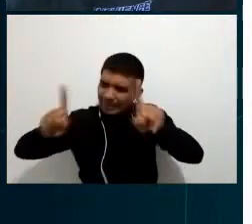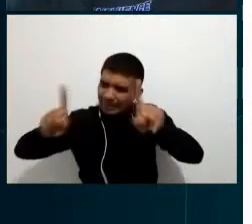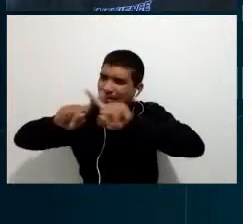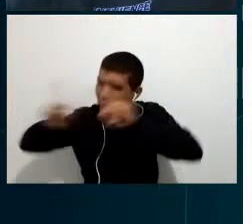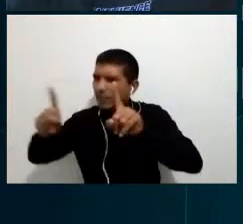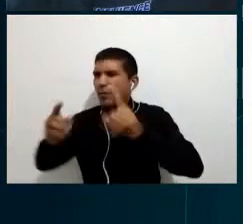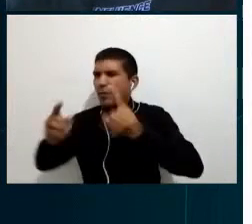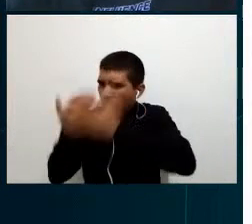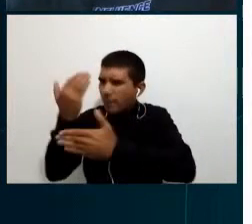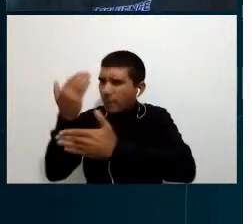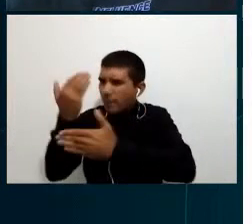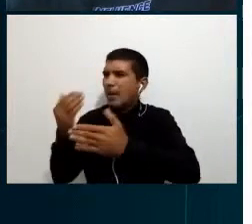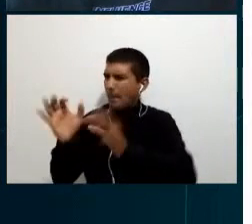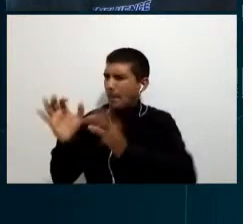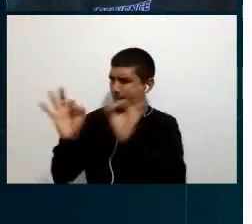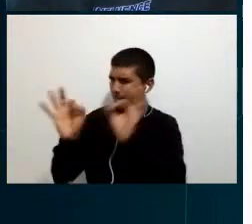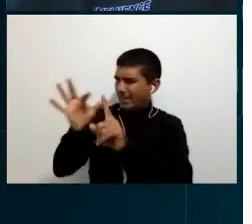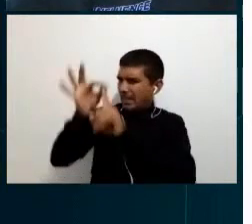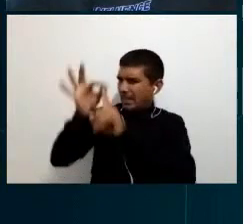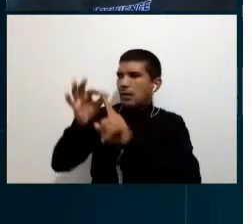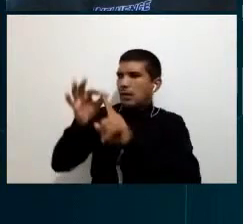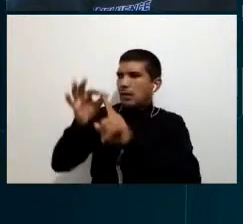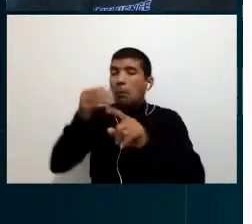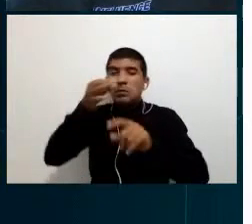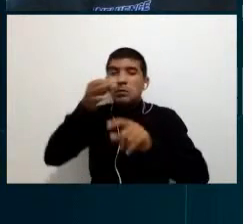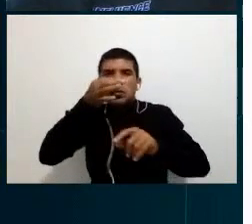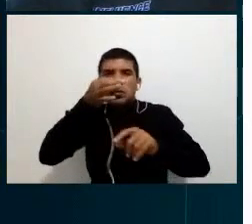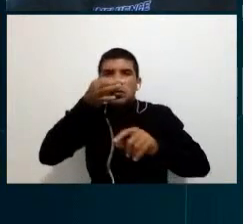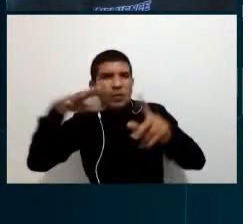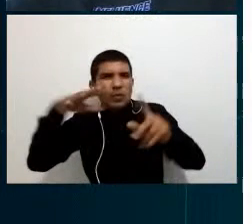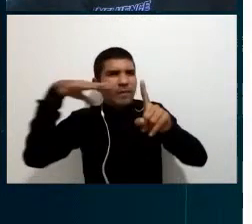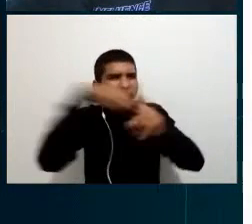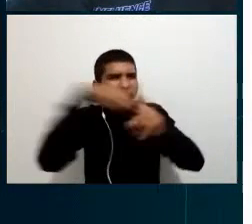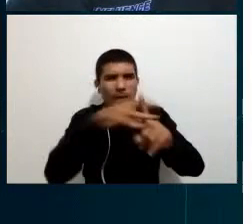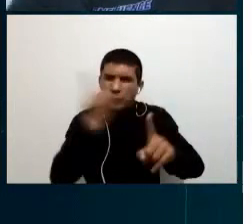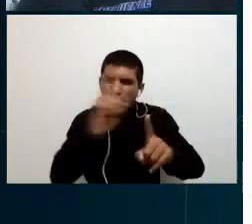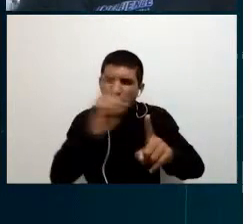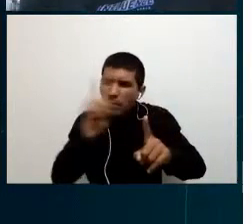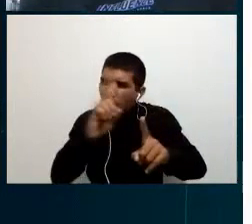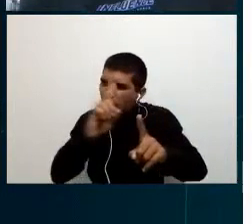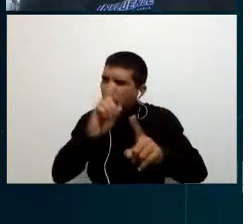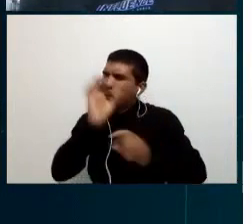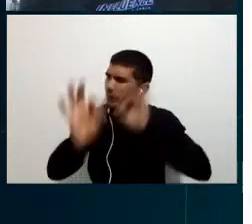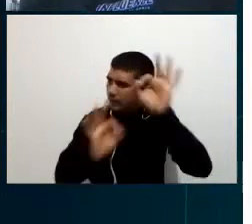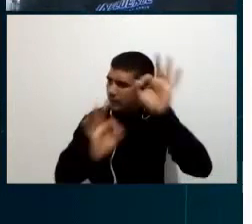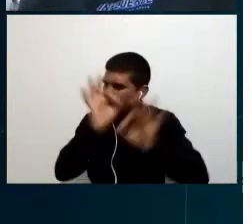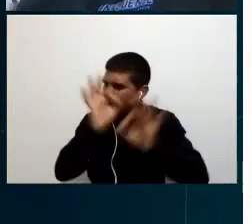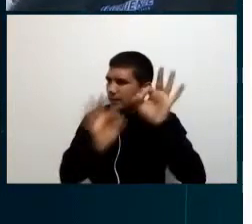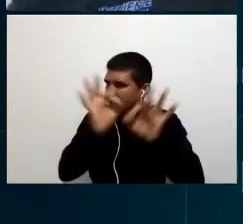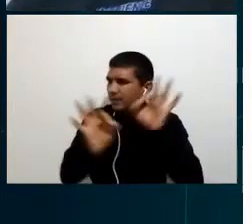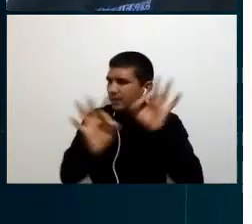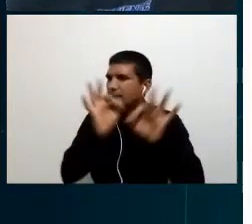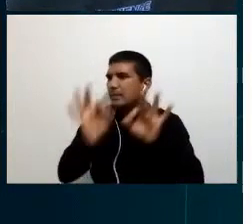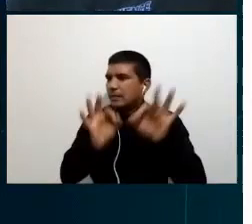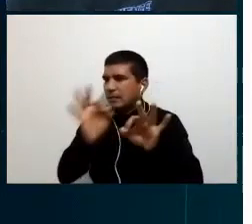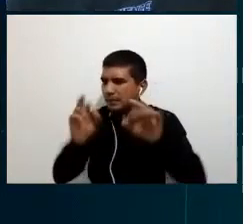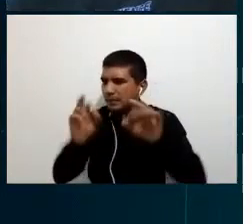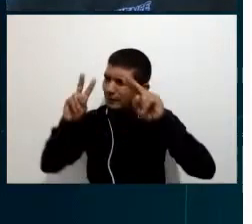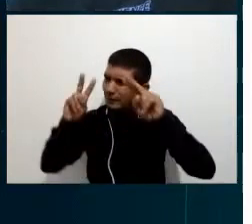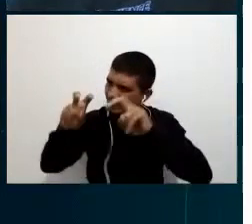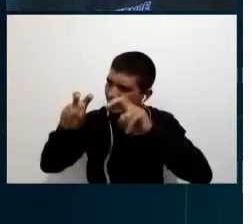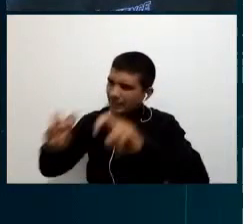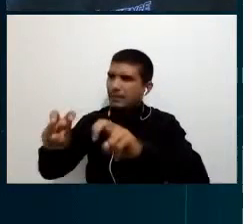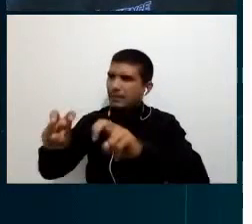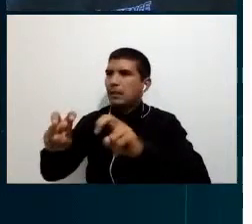presentamos problemas o dificultades en la disposición final y en el